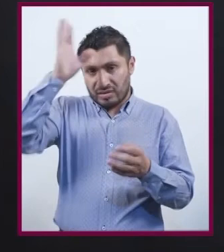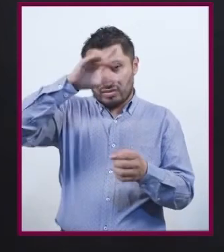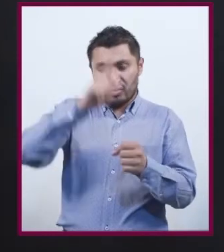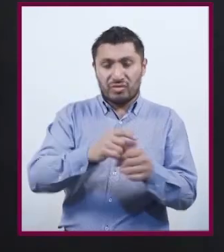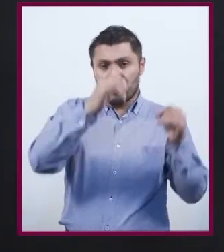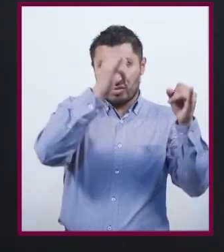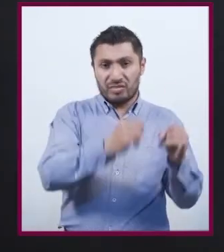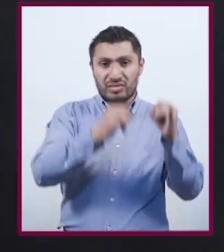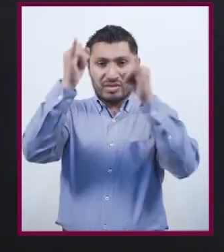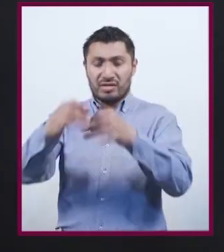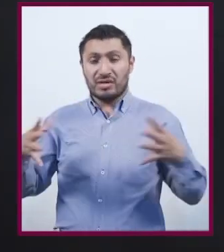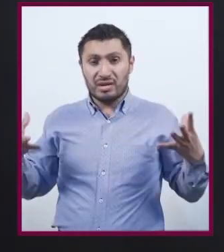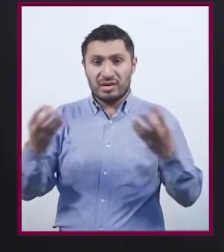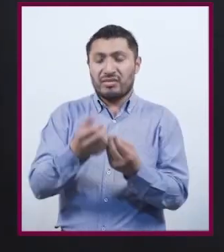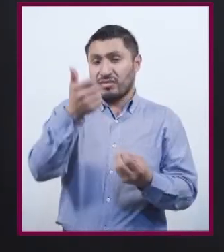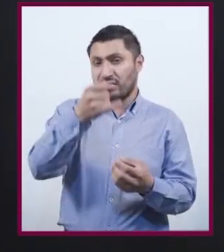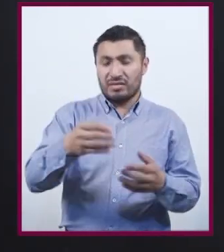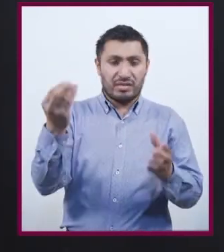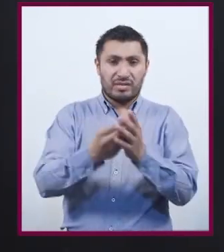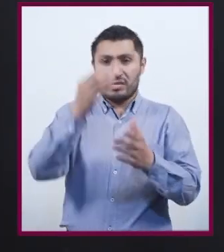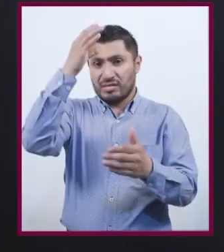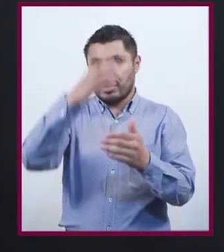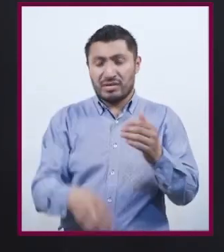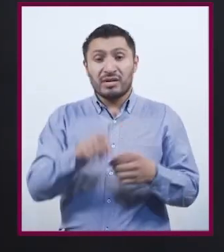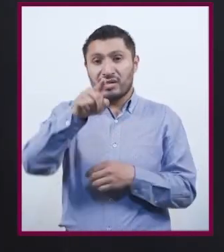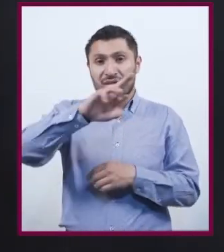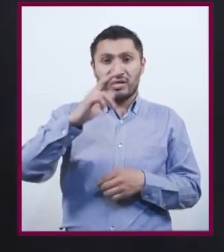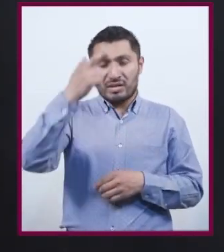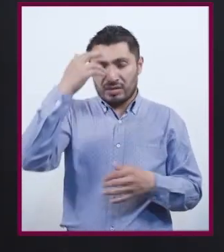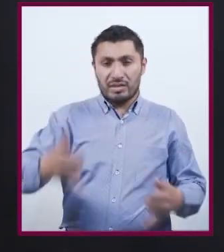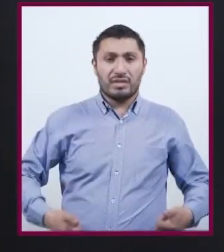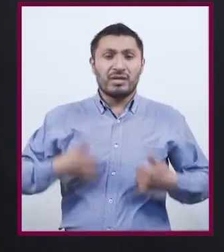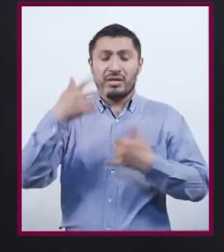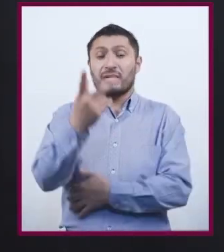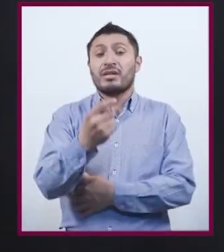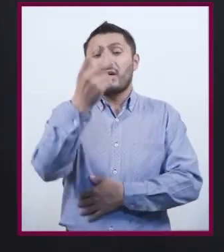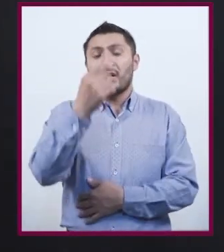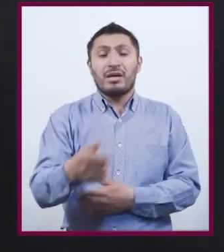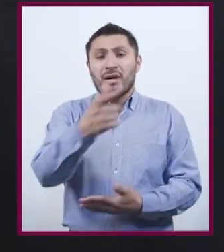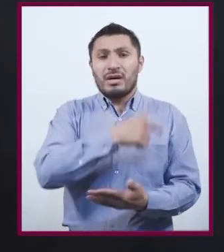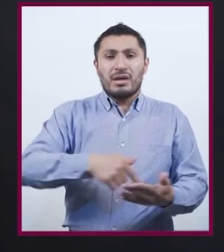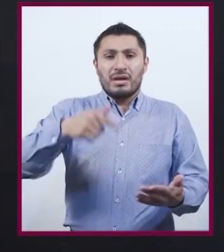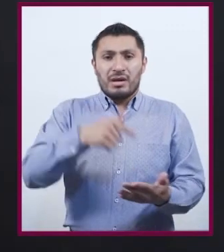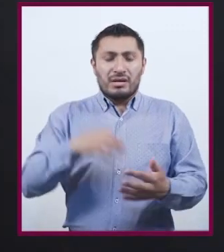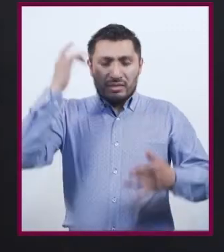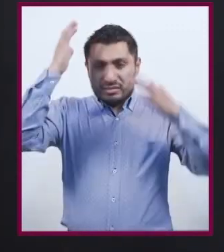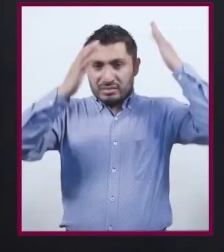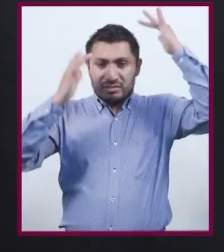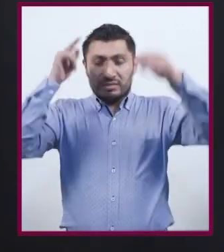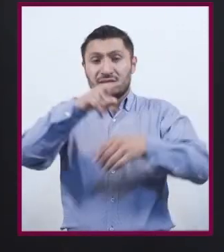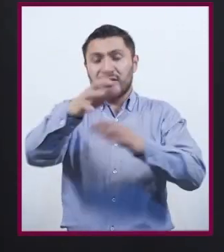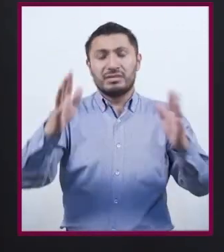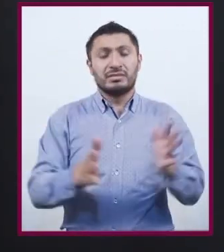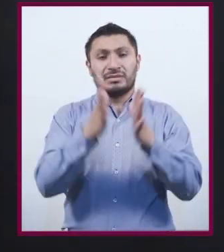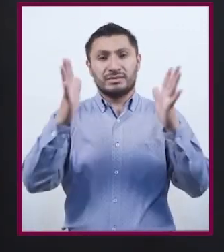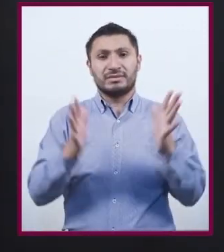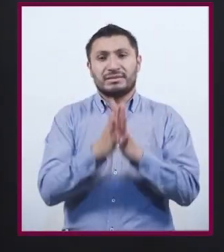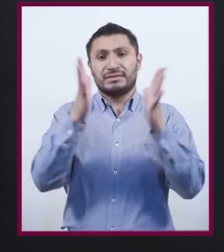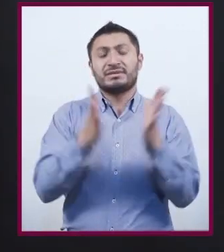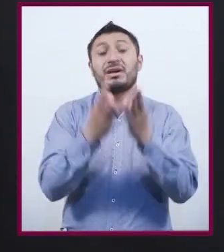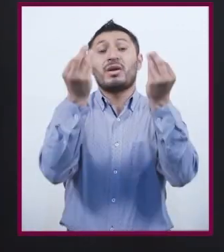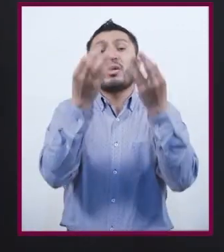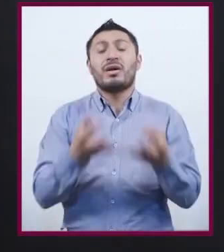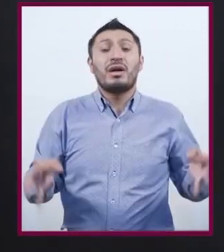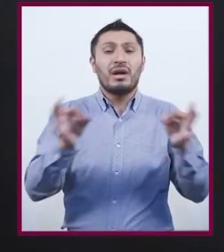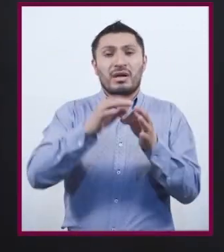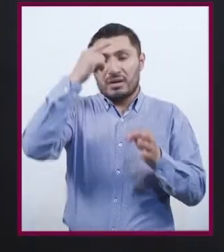Así llegamos al final del programa. Recuerda que Jóvenes en TV es un espacio de reflexión donde tu participación es muy importante para hacer